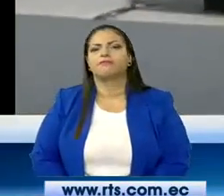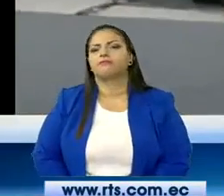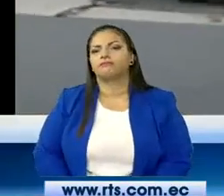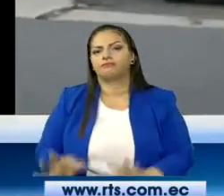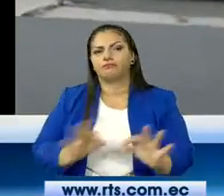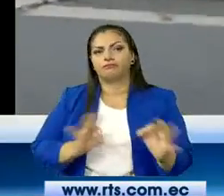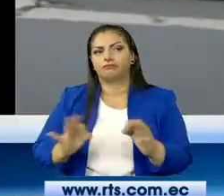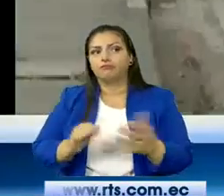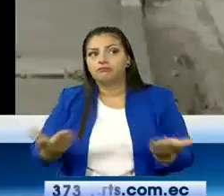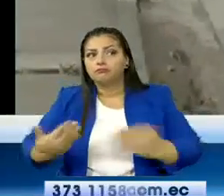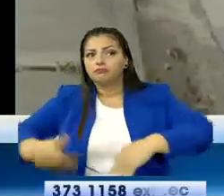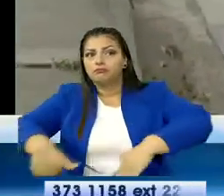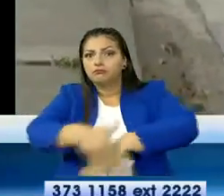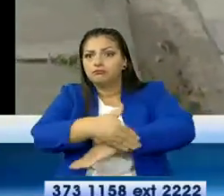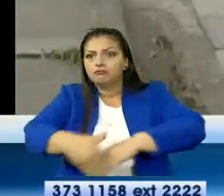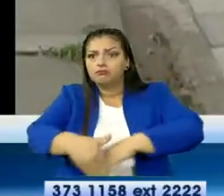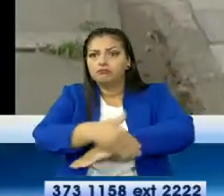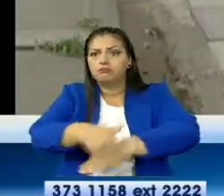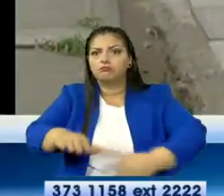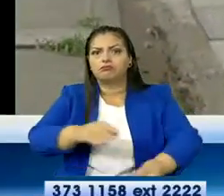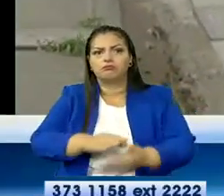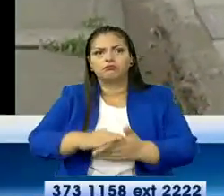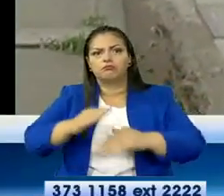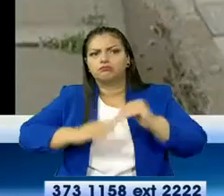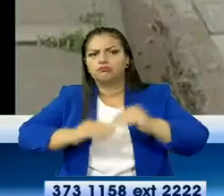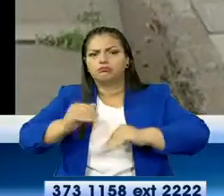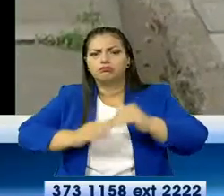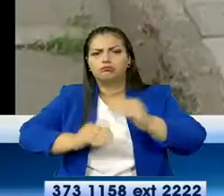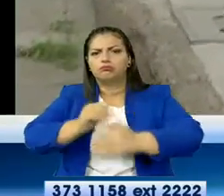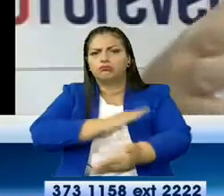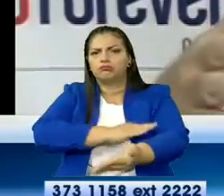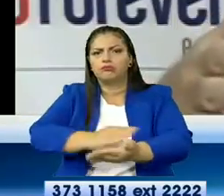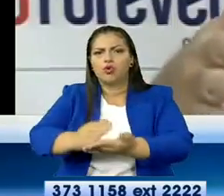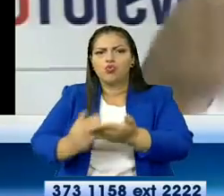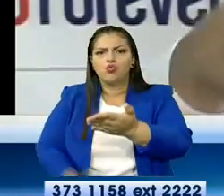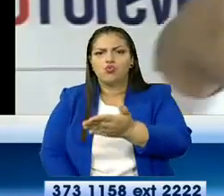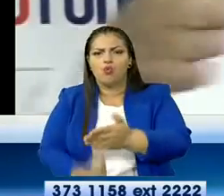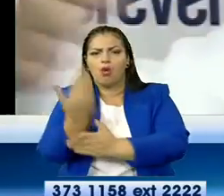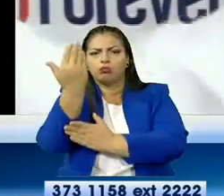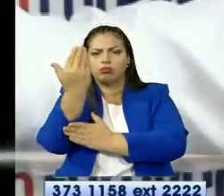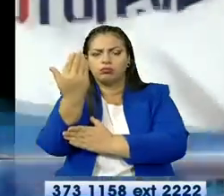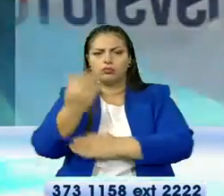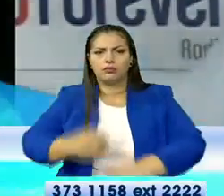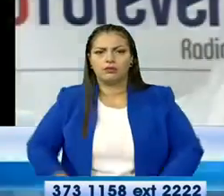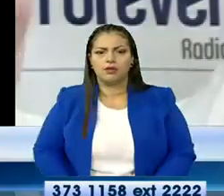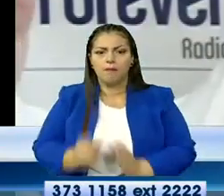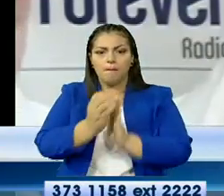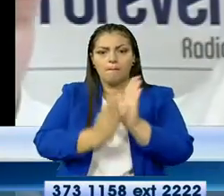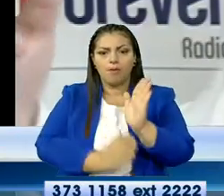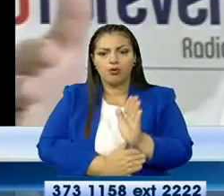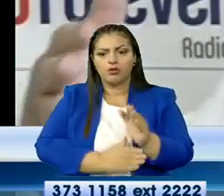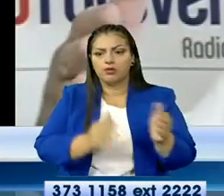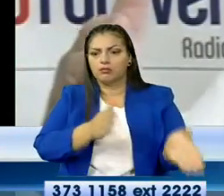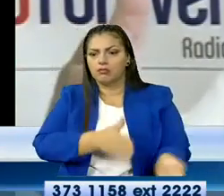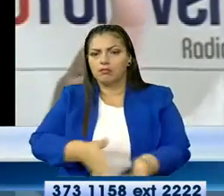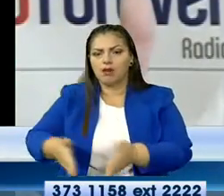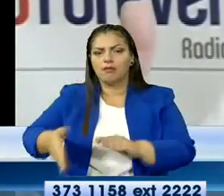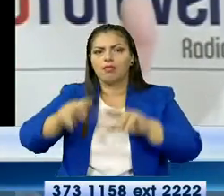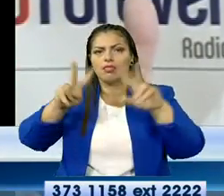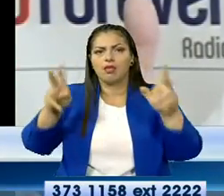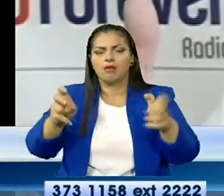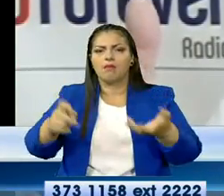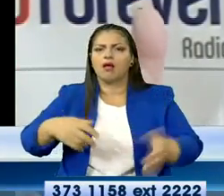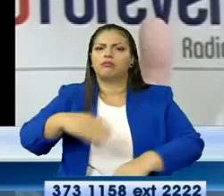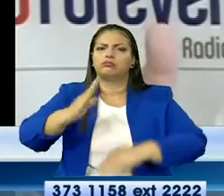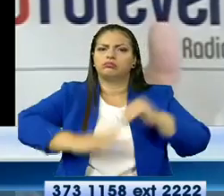el congestionamiento vehicular en arterias principales de Guayaquil. En el nuevo proyecto tiene dos o tres macrovías que van